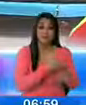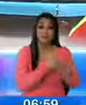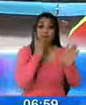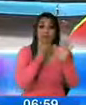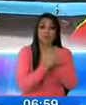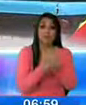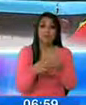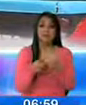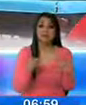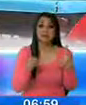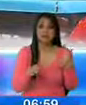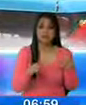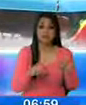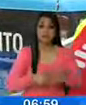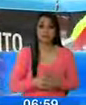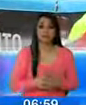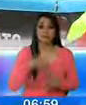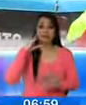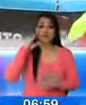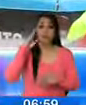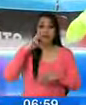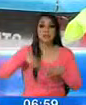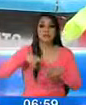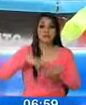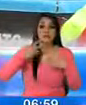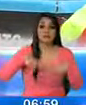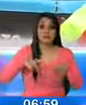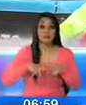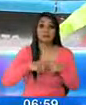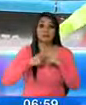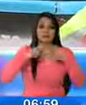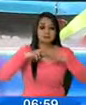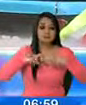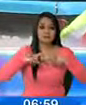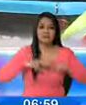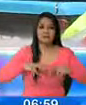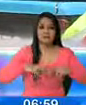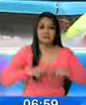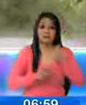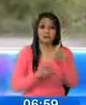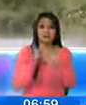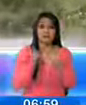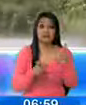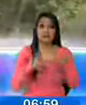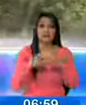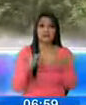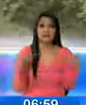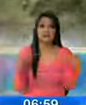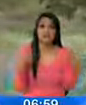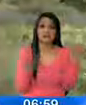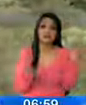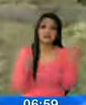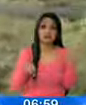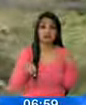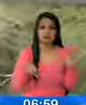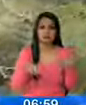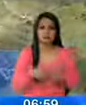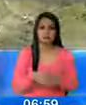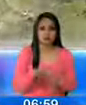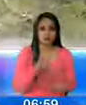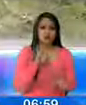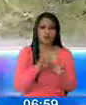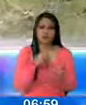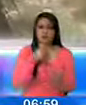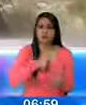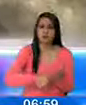activado los protocolos a través de Policía Nacional, sobre todo lo que son las unidades de personas aparecidas. Entre las pertenencias, documentos que pertenecerían